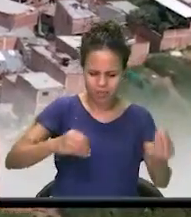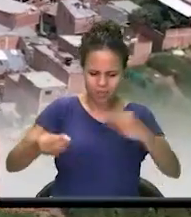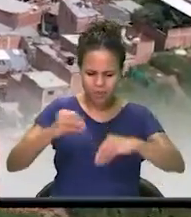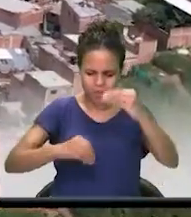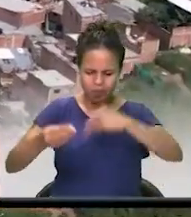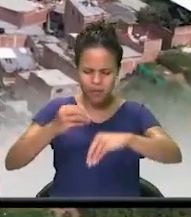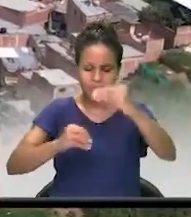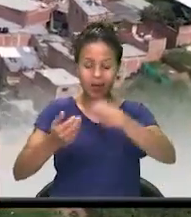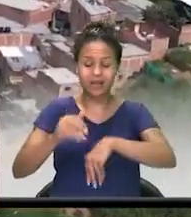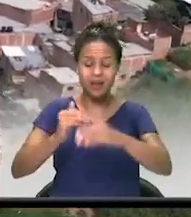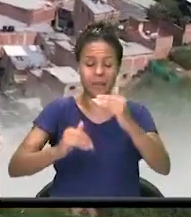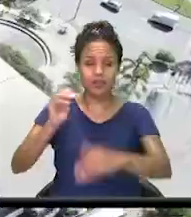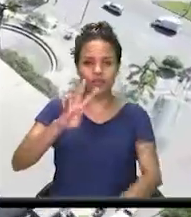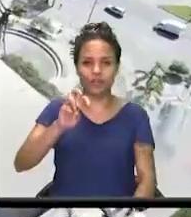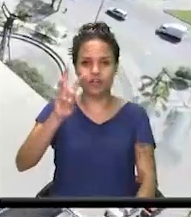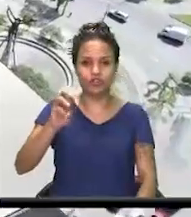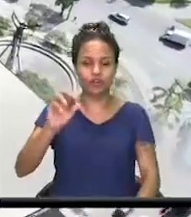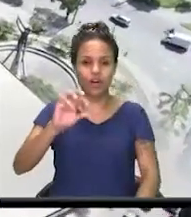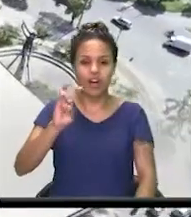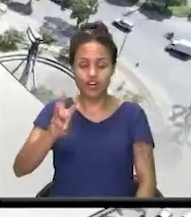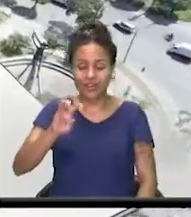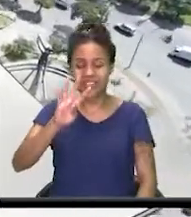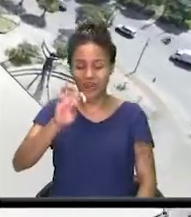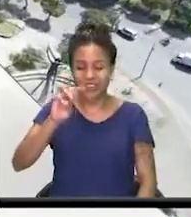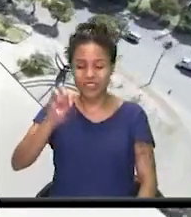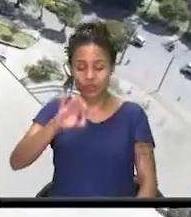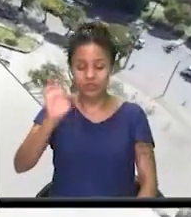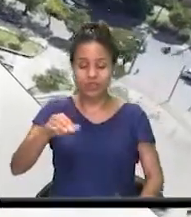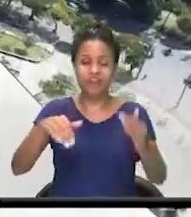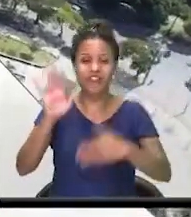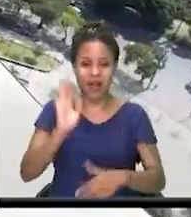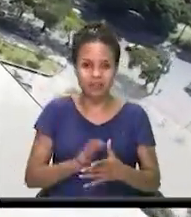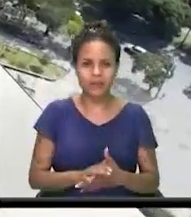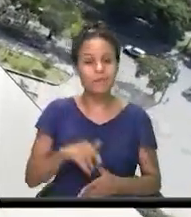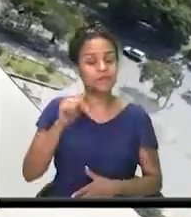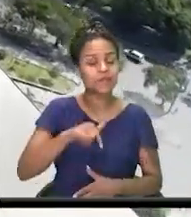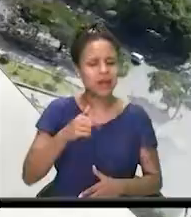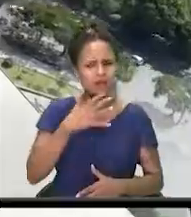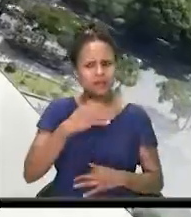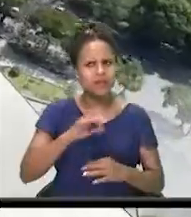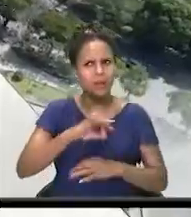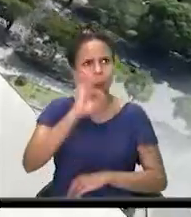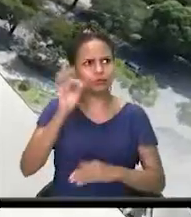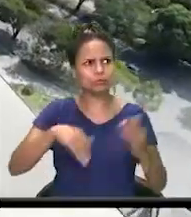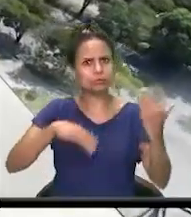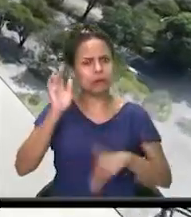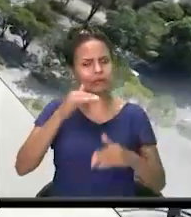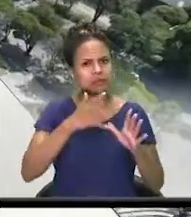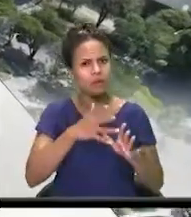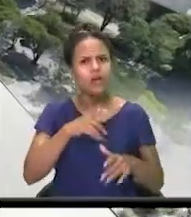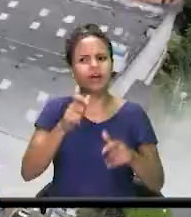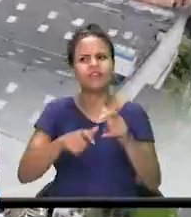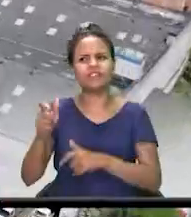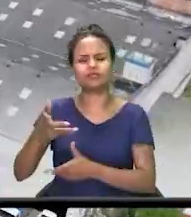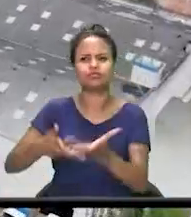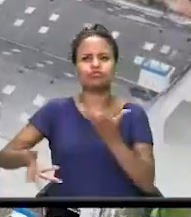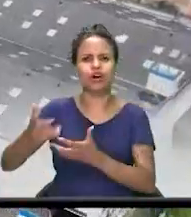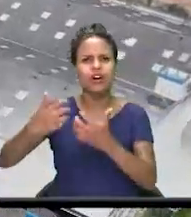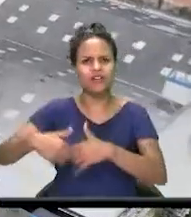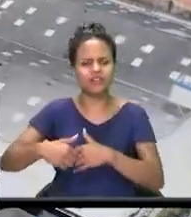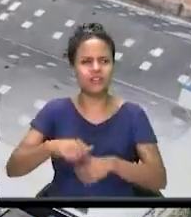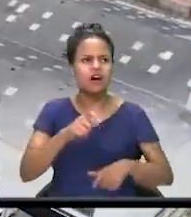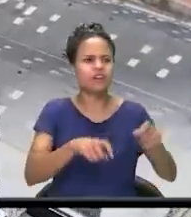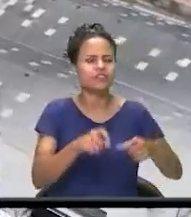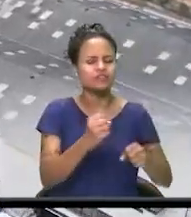número más alto en la historia de la ciudad de Itagüí, y es gracias al compromiso de toda la comunidad itagüiseña, de los empresarios. Por eso estamos viendo